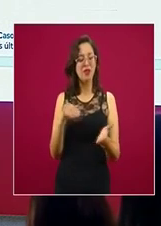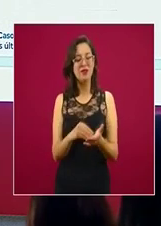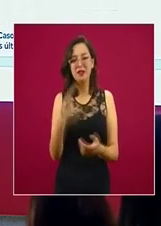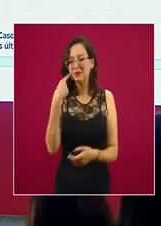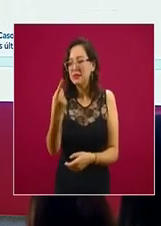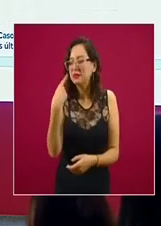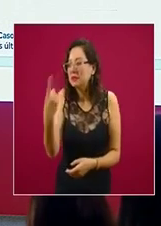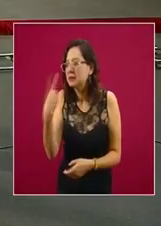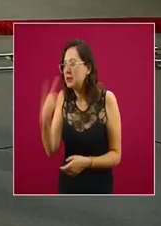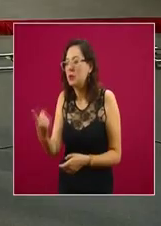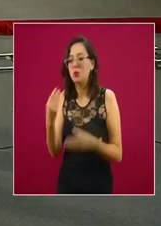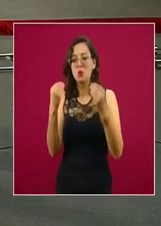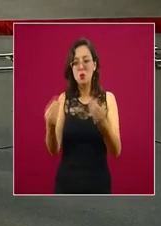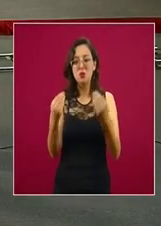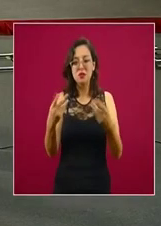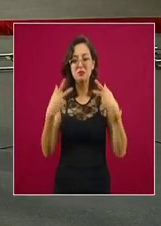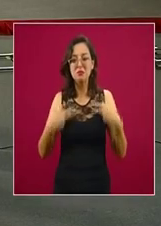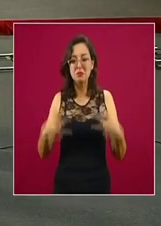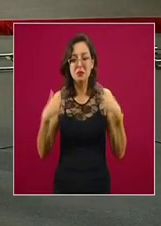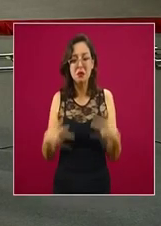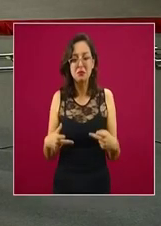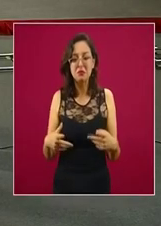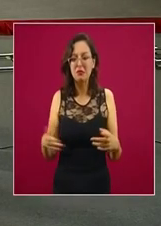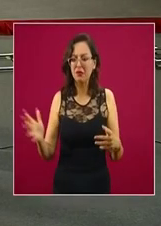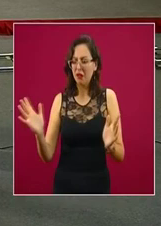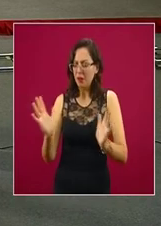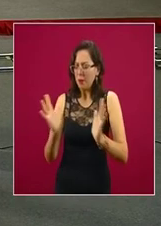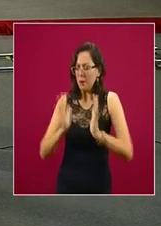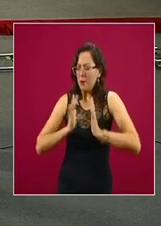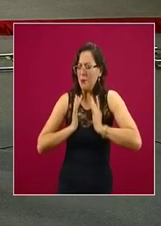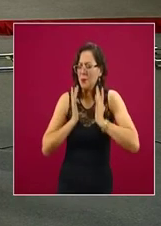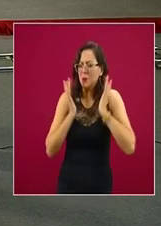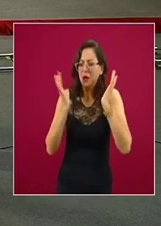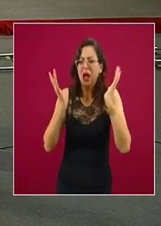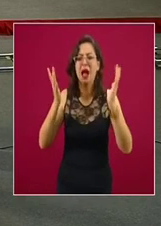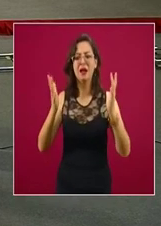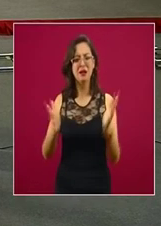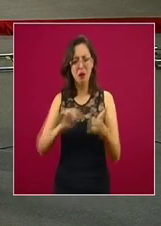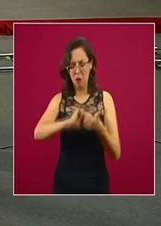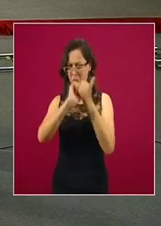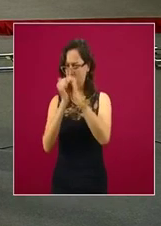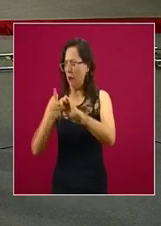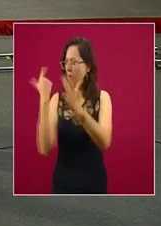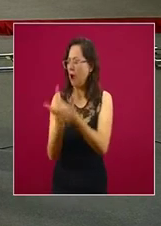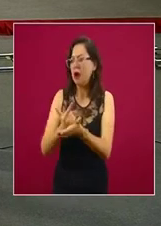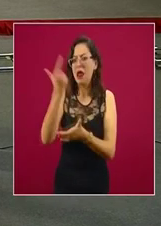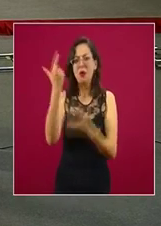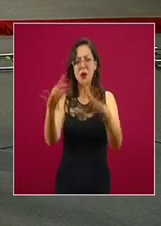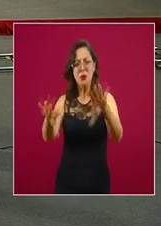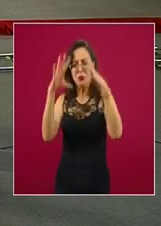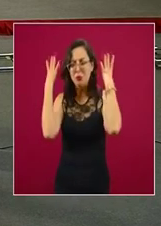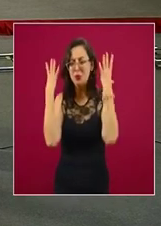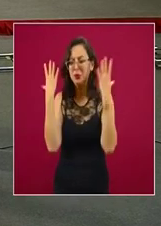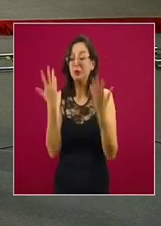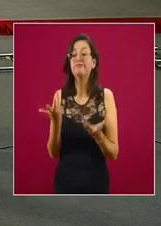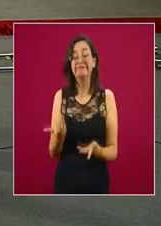un conjunto de la población se sorprende de lo rápido que puede evolucionar la enfermedad en sus familiares que